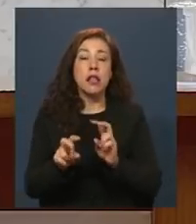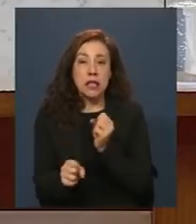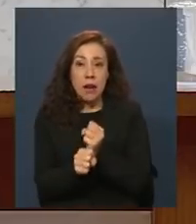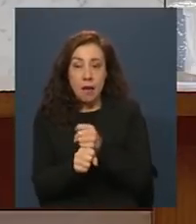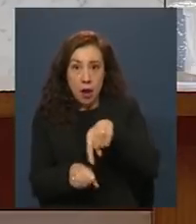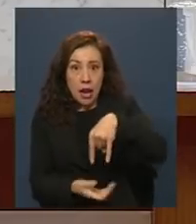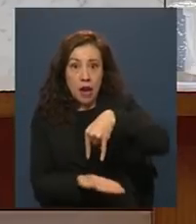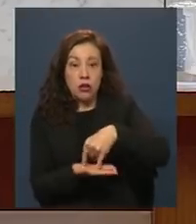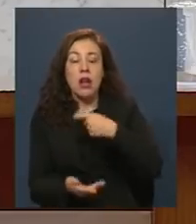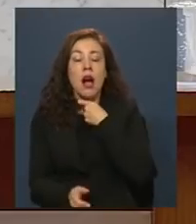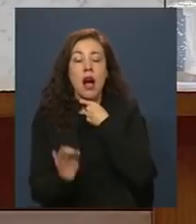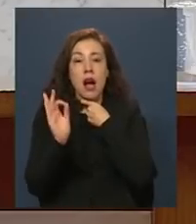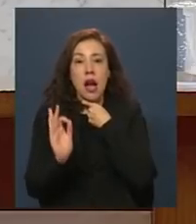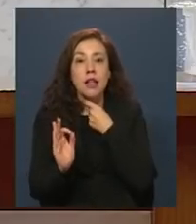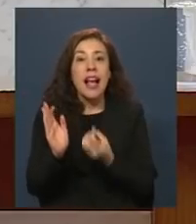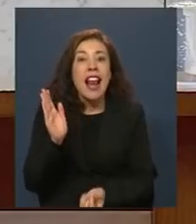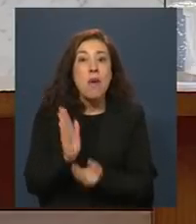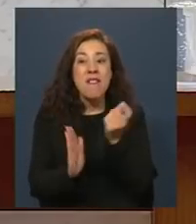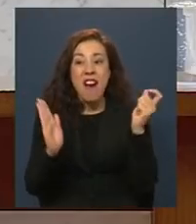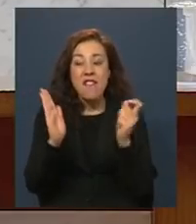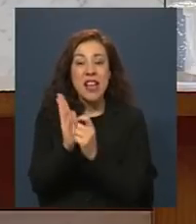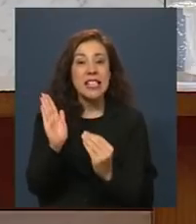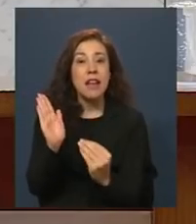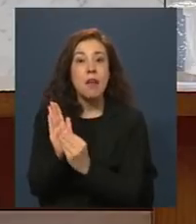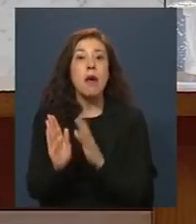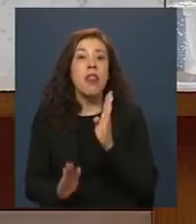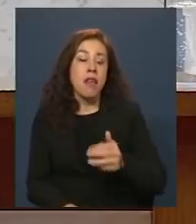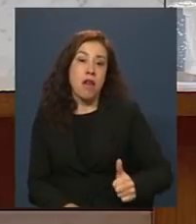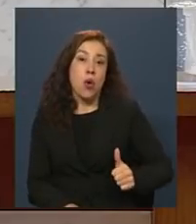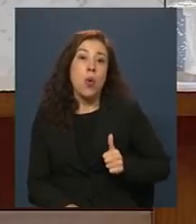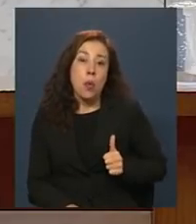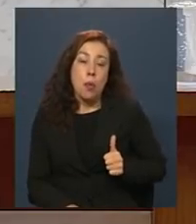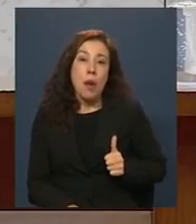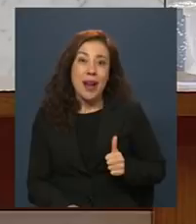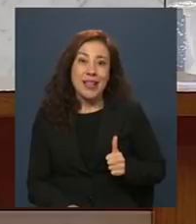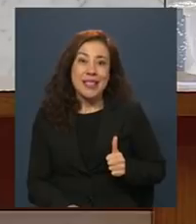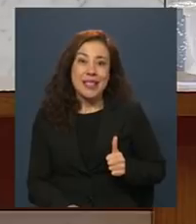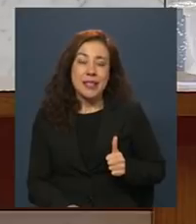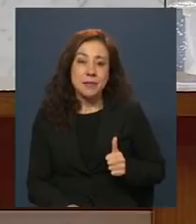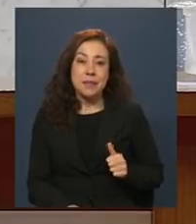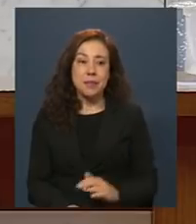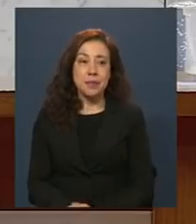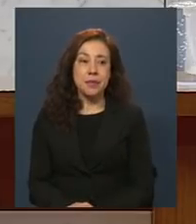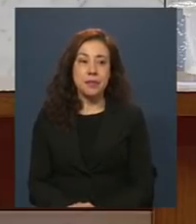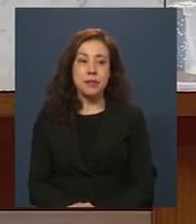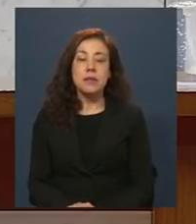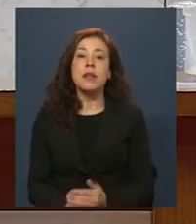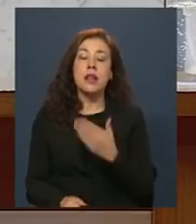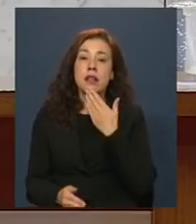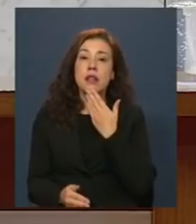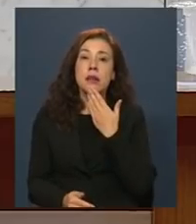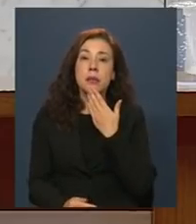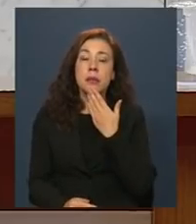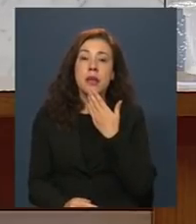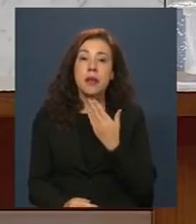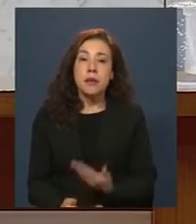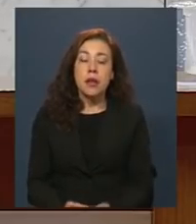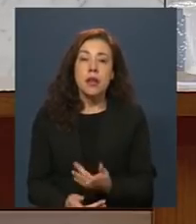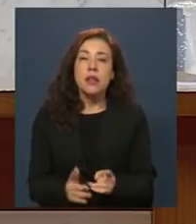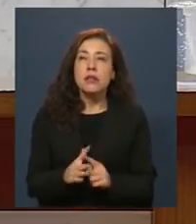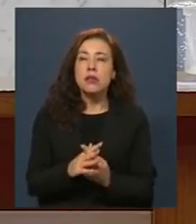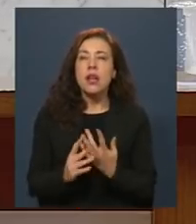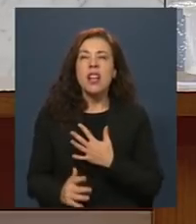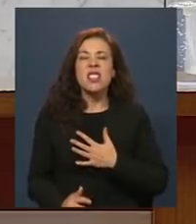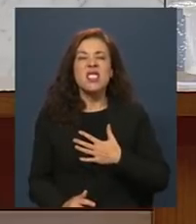para garantizar que la nueva fecha establecida se cumpliera. Entre tanto, se asentaba una sensación